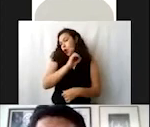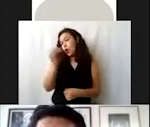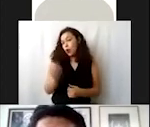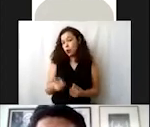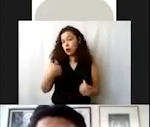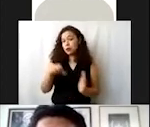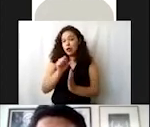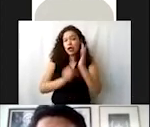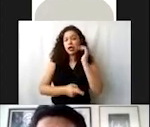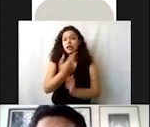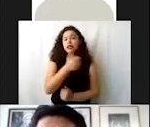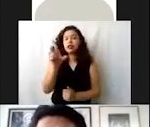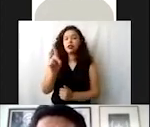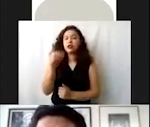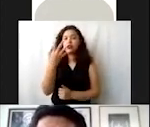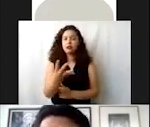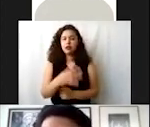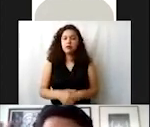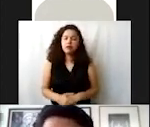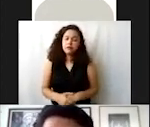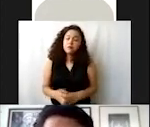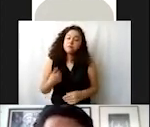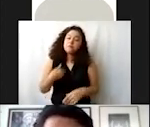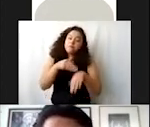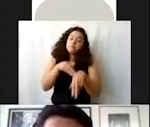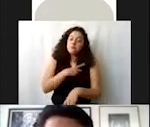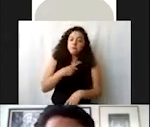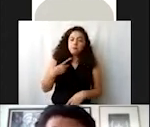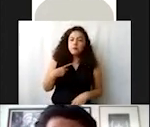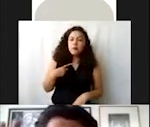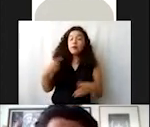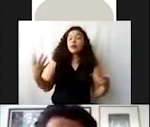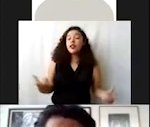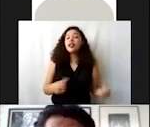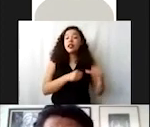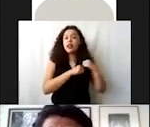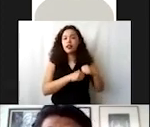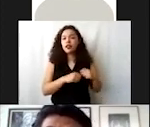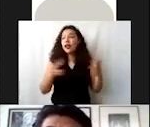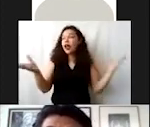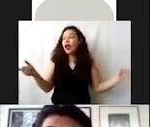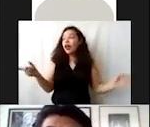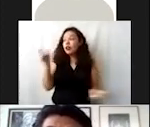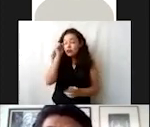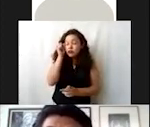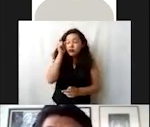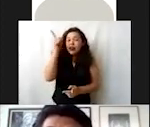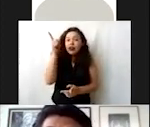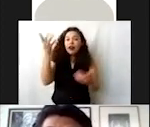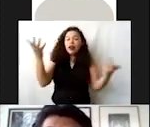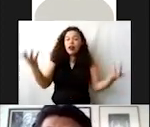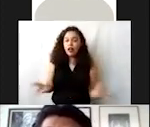artículo 134. ¿Sí? Y la autoridad se le ocurre notificarme por